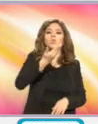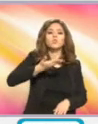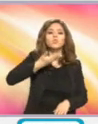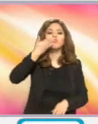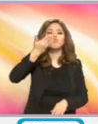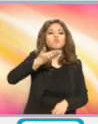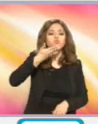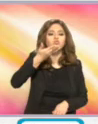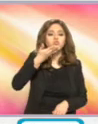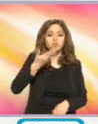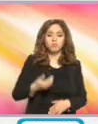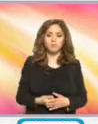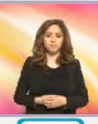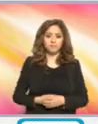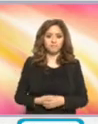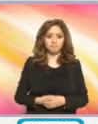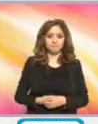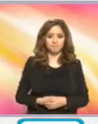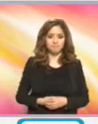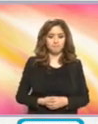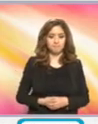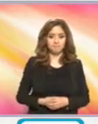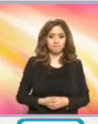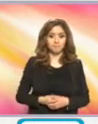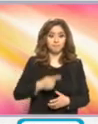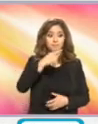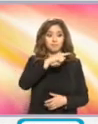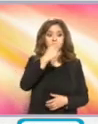este procedimiento? Se aplica